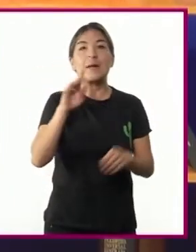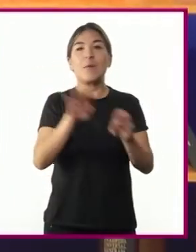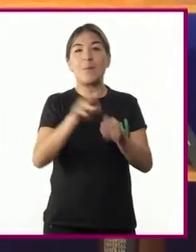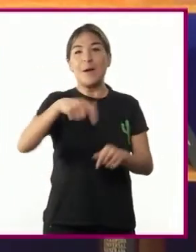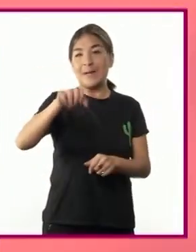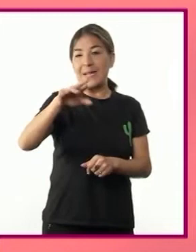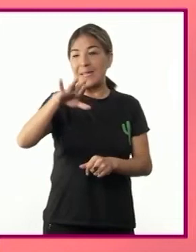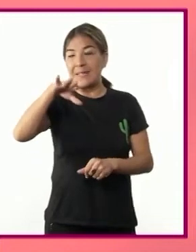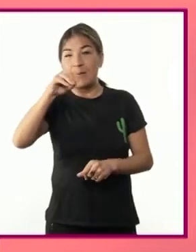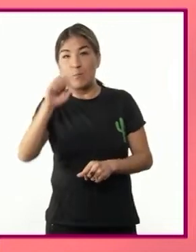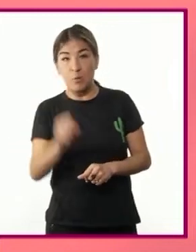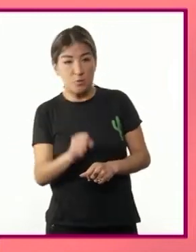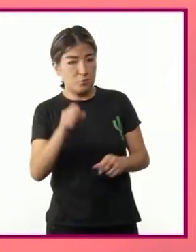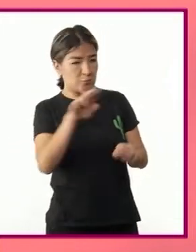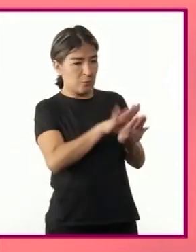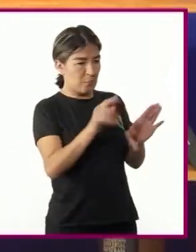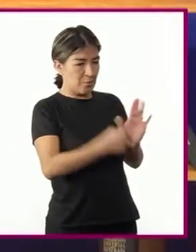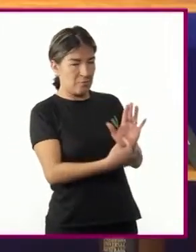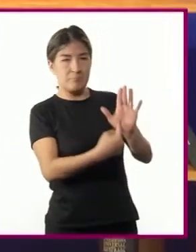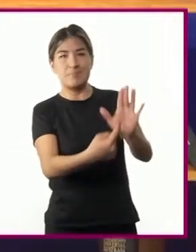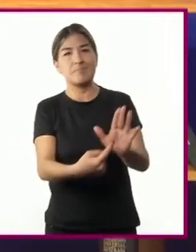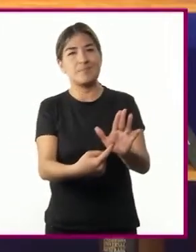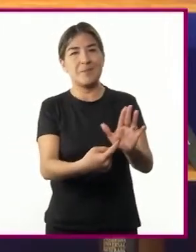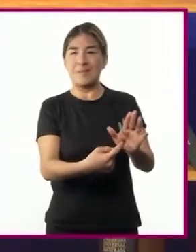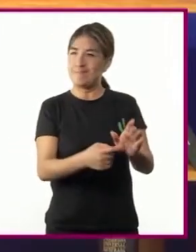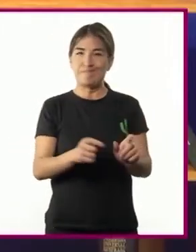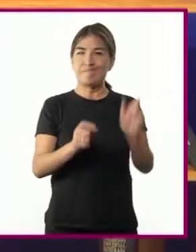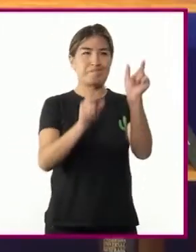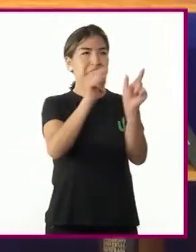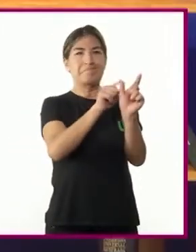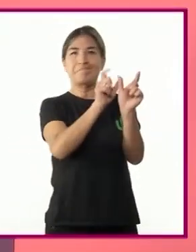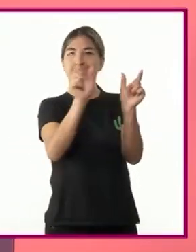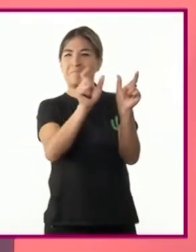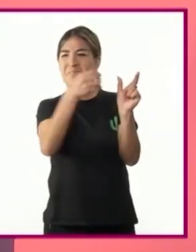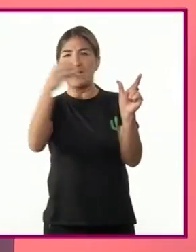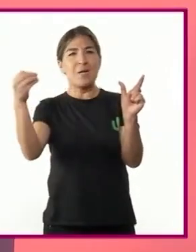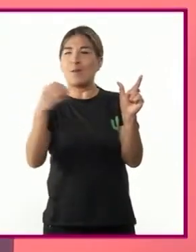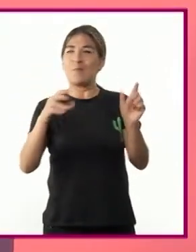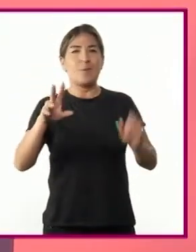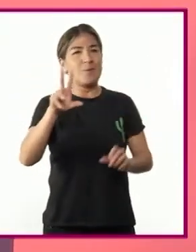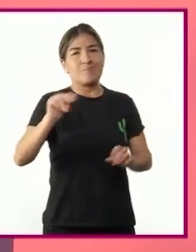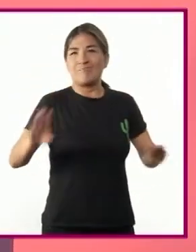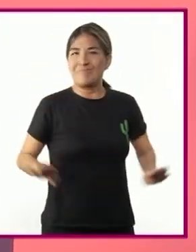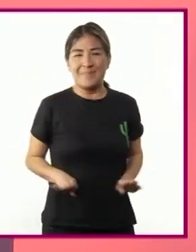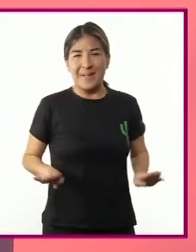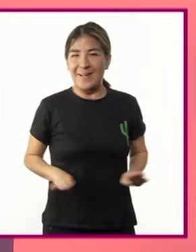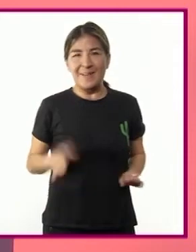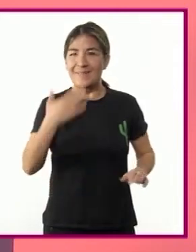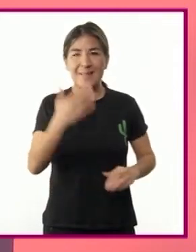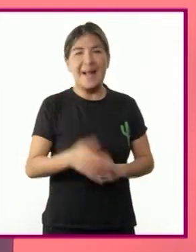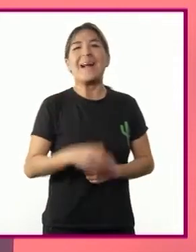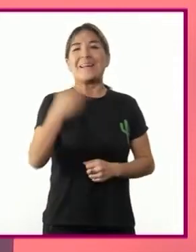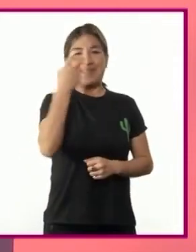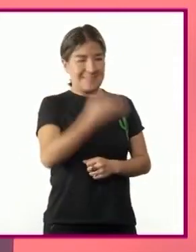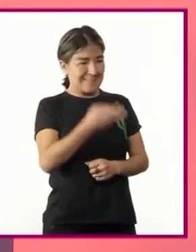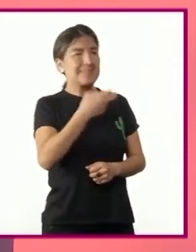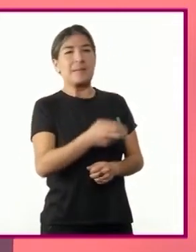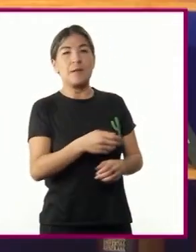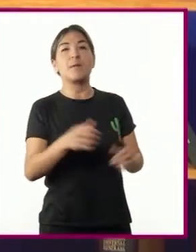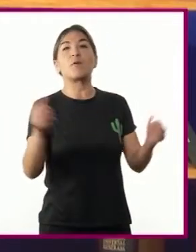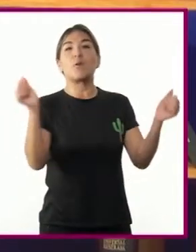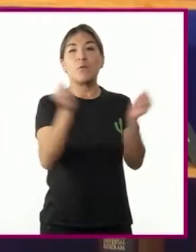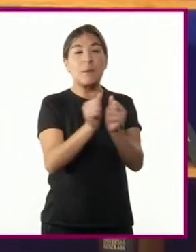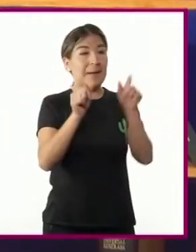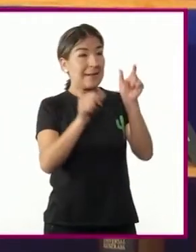experimento mostró? No, eso no es posible, maestra. A eso me refiero, con que el significado